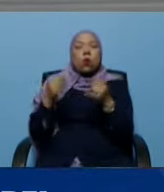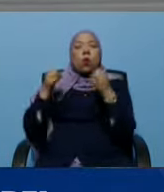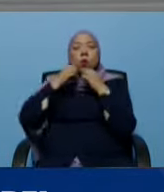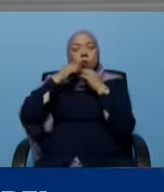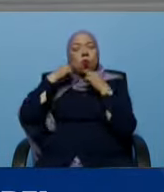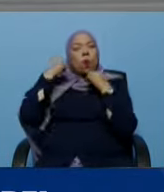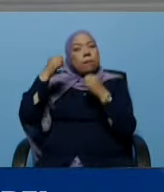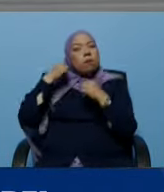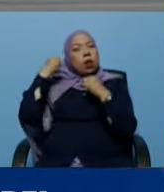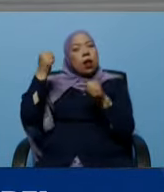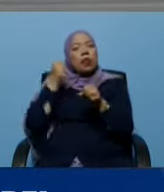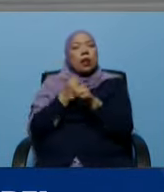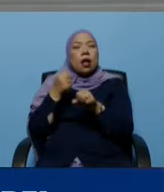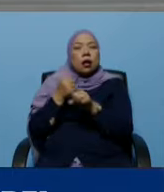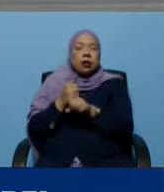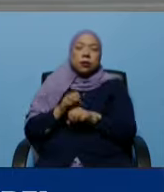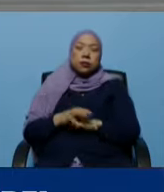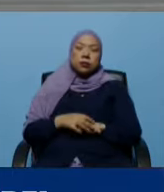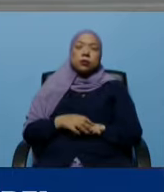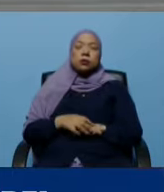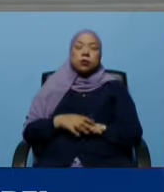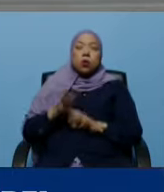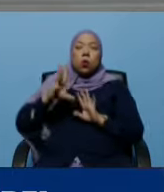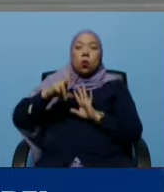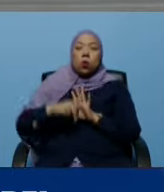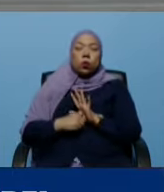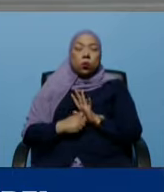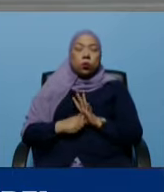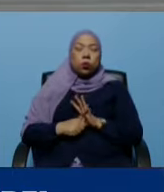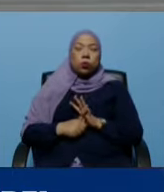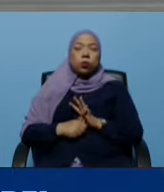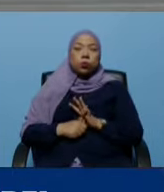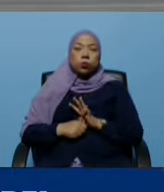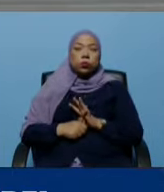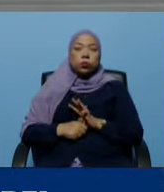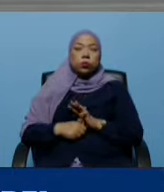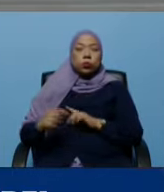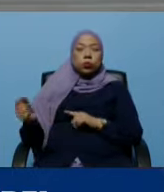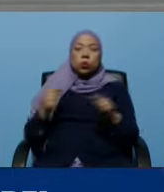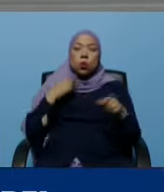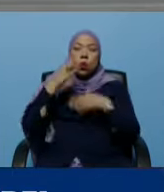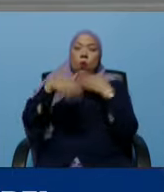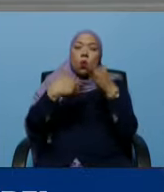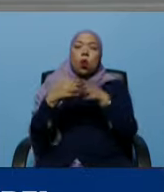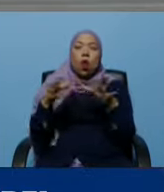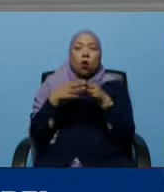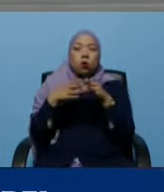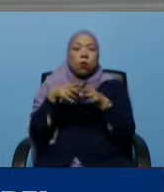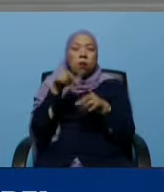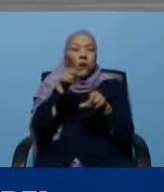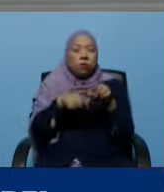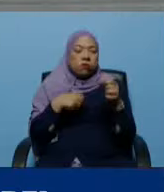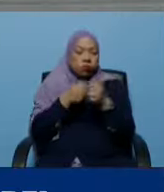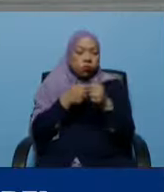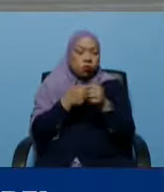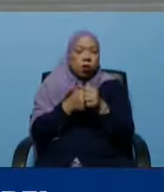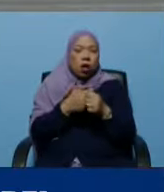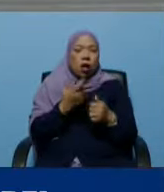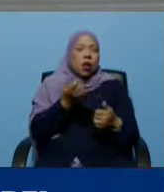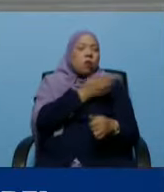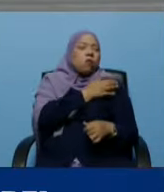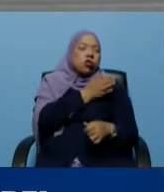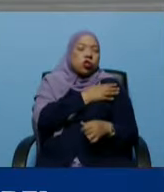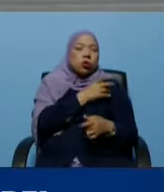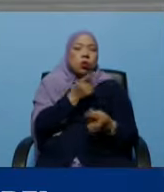combatiendo el burocratismo, la corrupción, combatiendo a los enchufados que se enchufan aquí y se enchufan